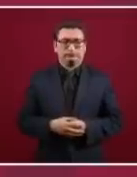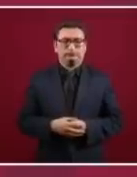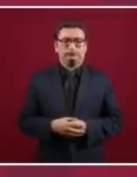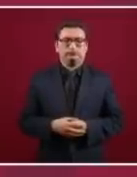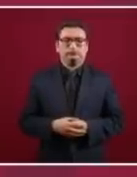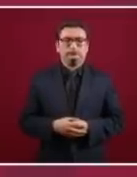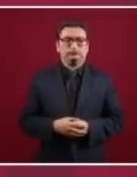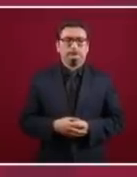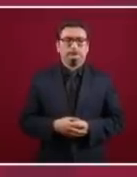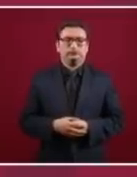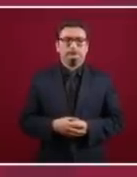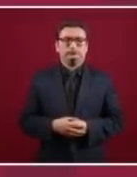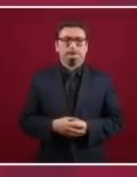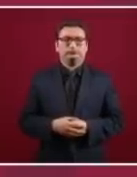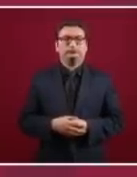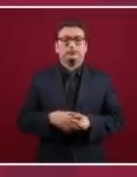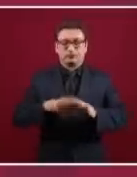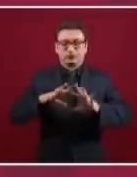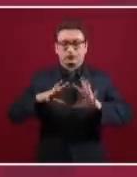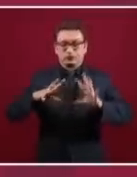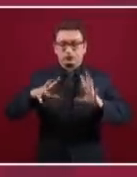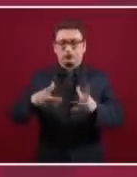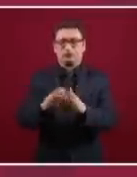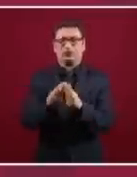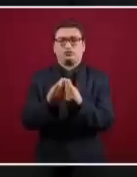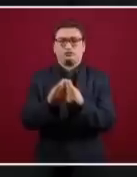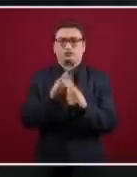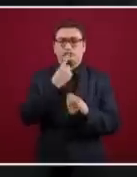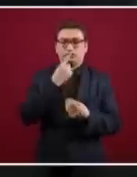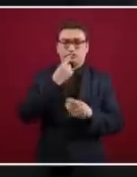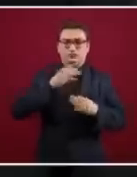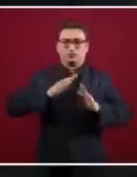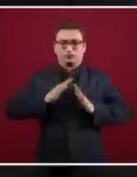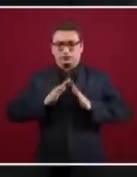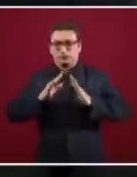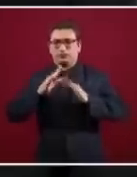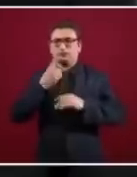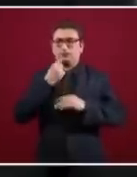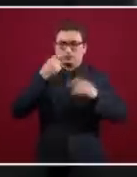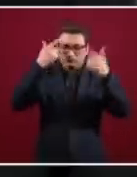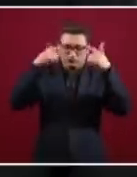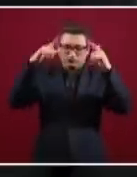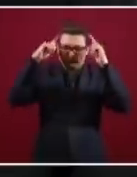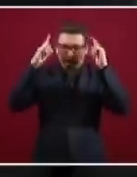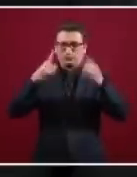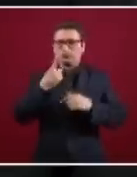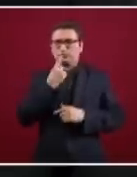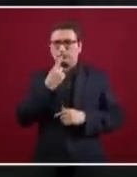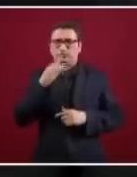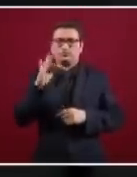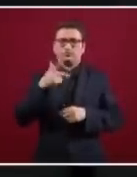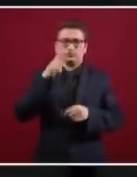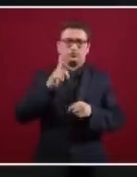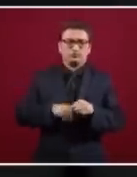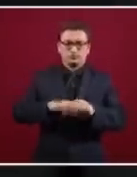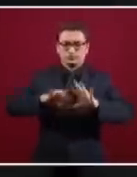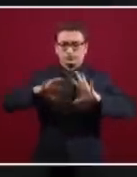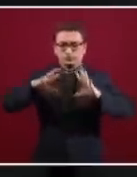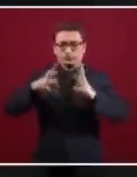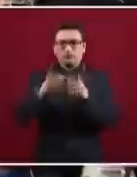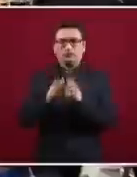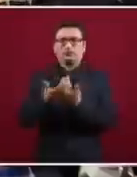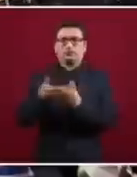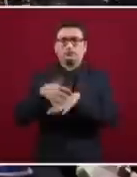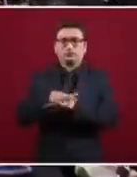unnim la policía militar la policía naval la policía federal y ahí